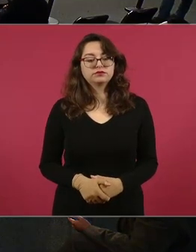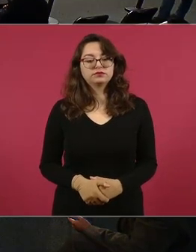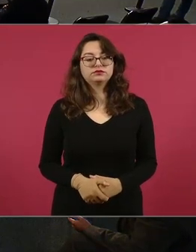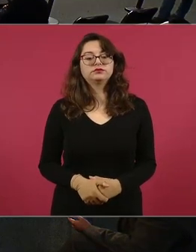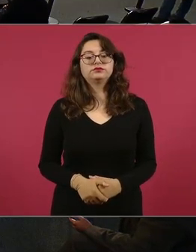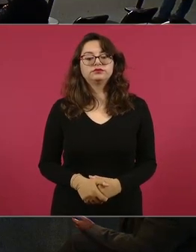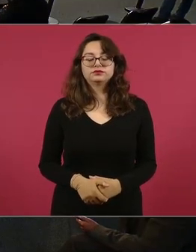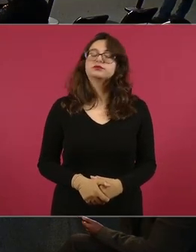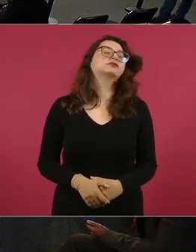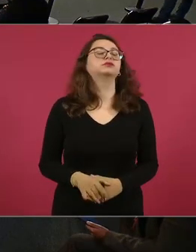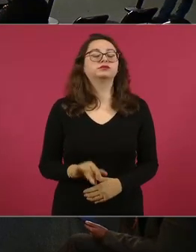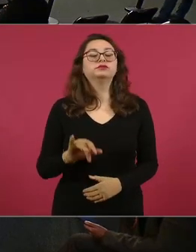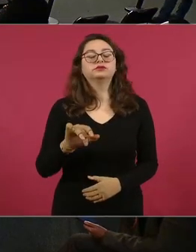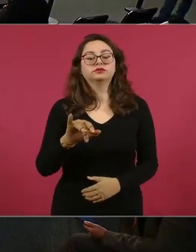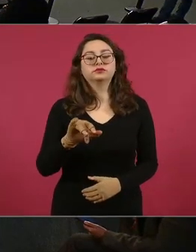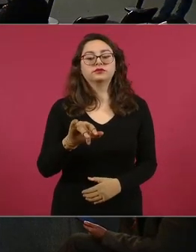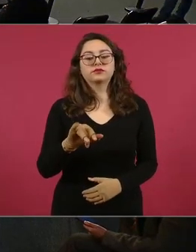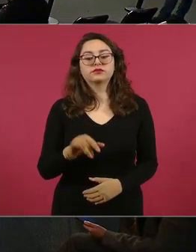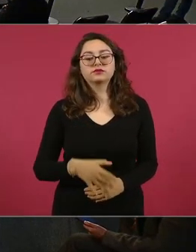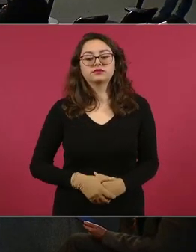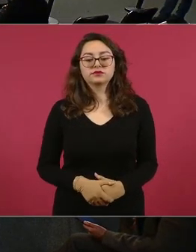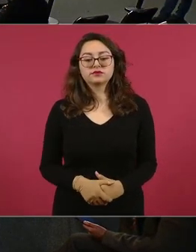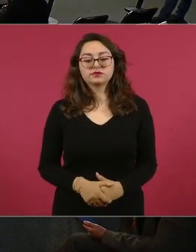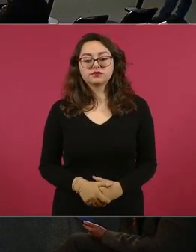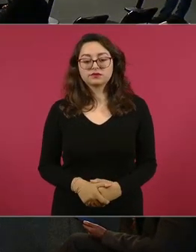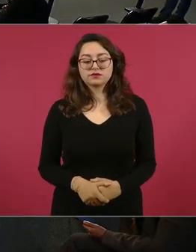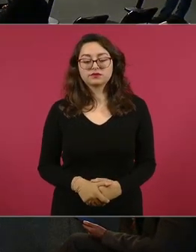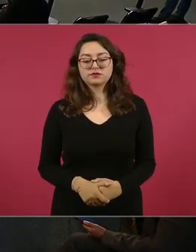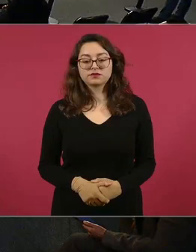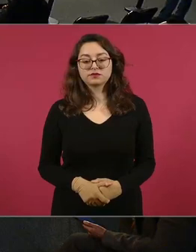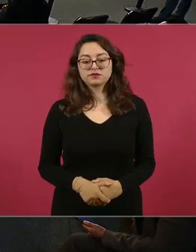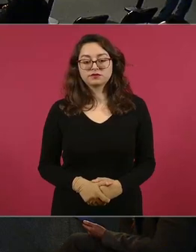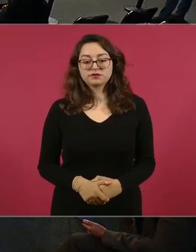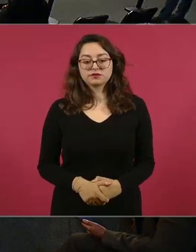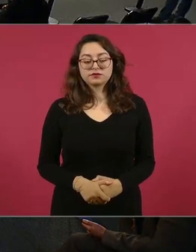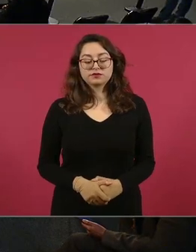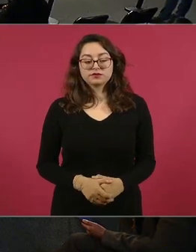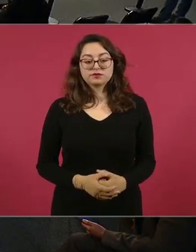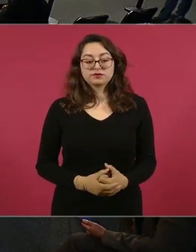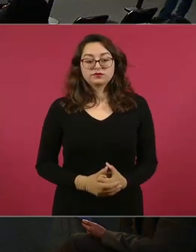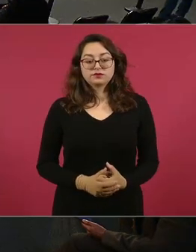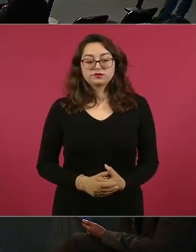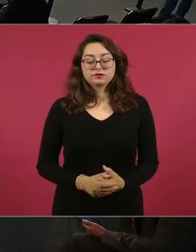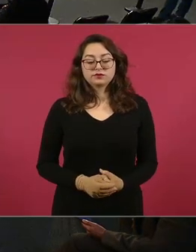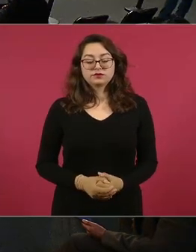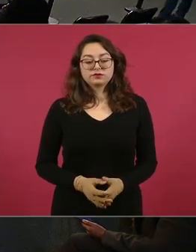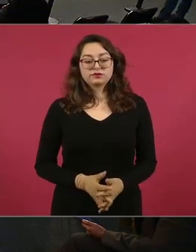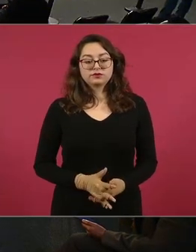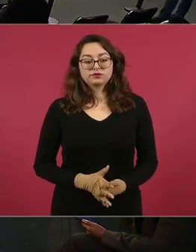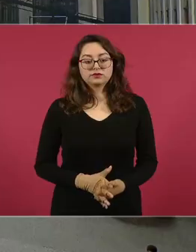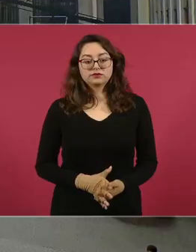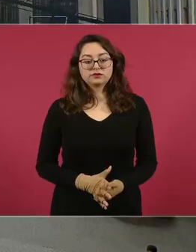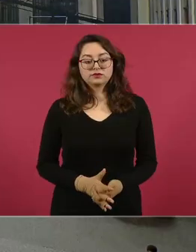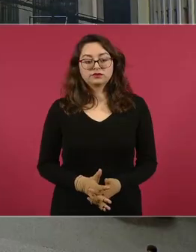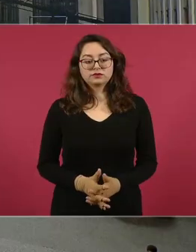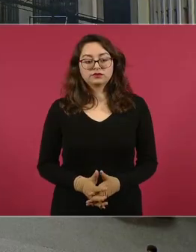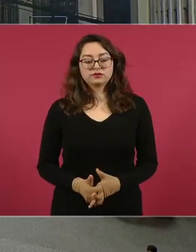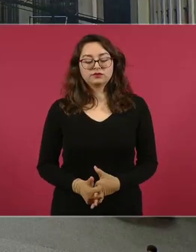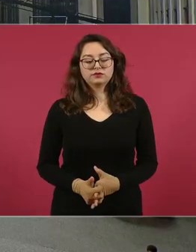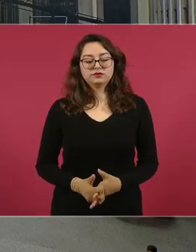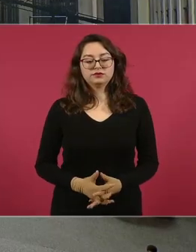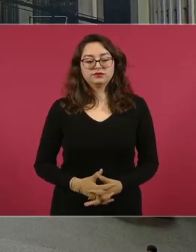Había dicho que iba a haber el informe. ¿Van a construir el cuartel de la Guardia Nacional que está pidiendo